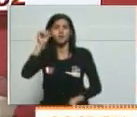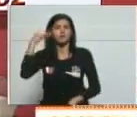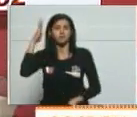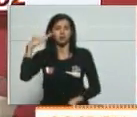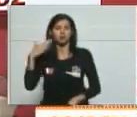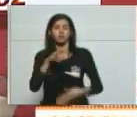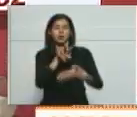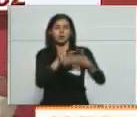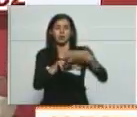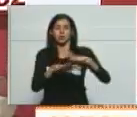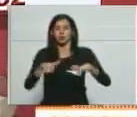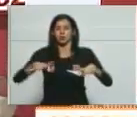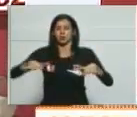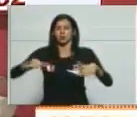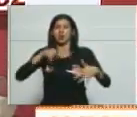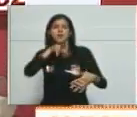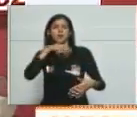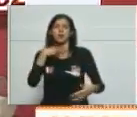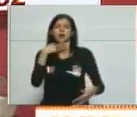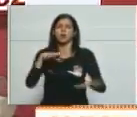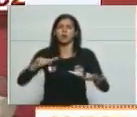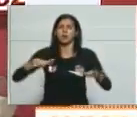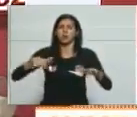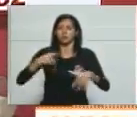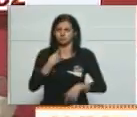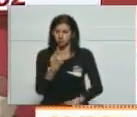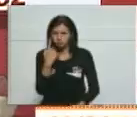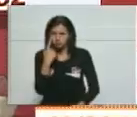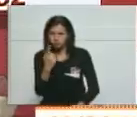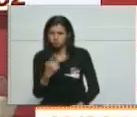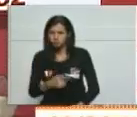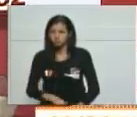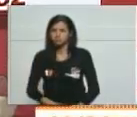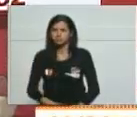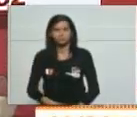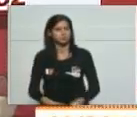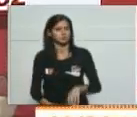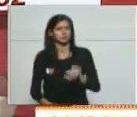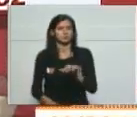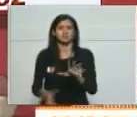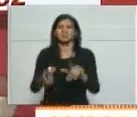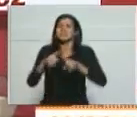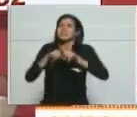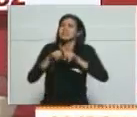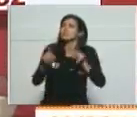el documento. Claro, si uno lo contrasta con la tranquilidad que tenía Tibisay Lucena,